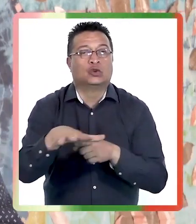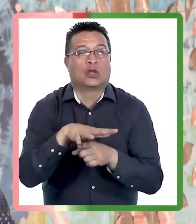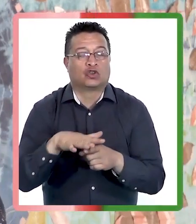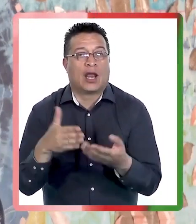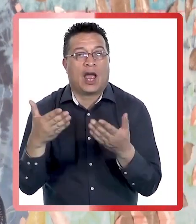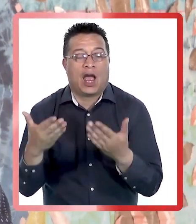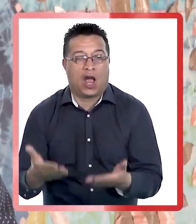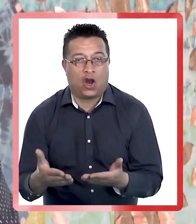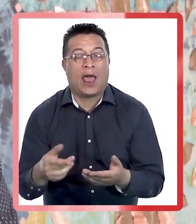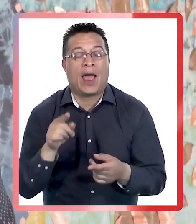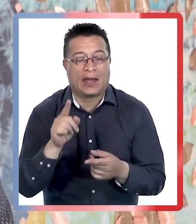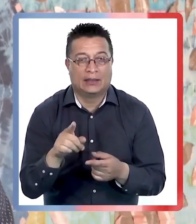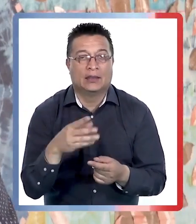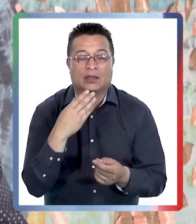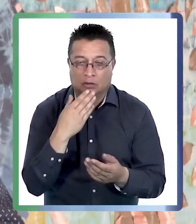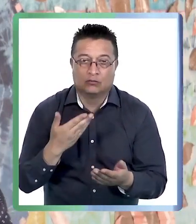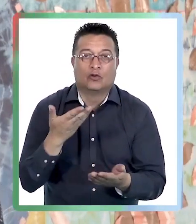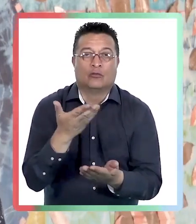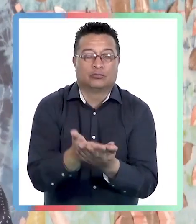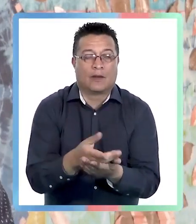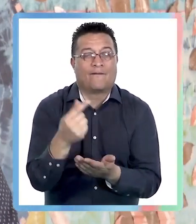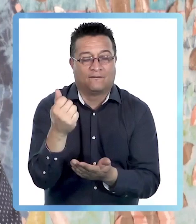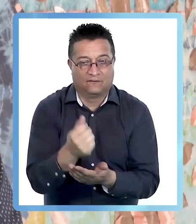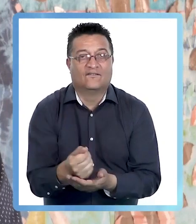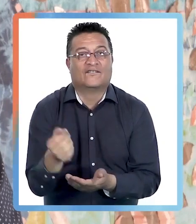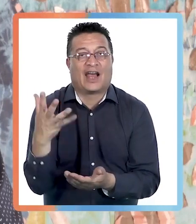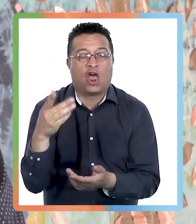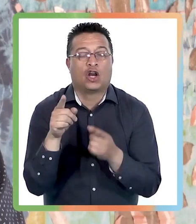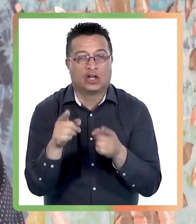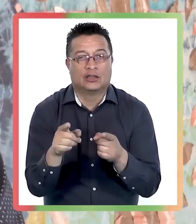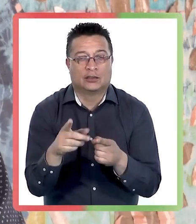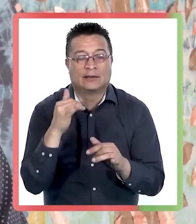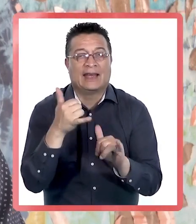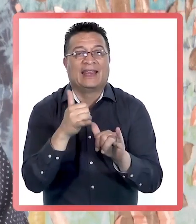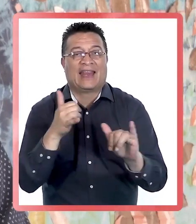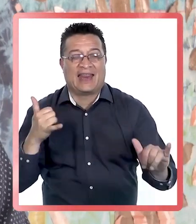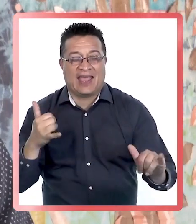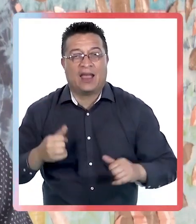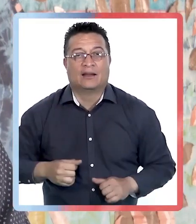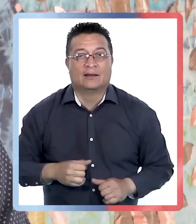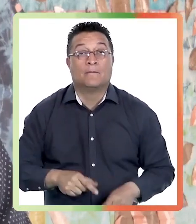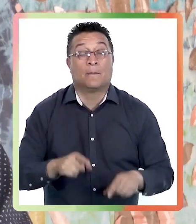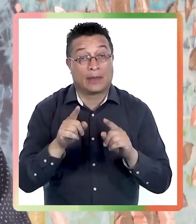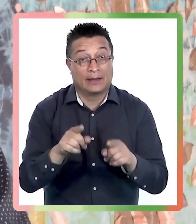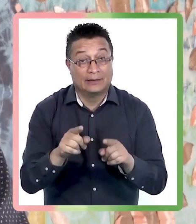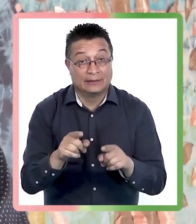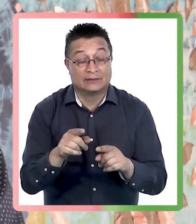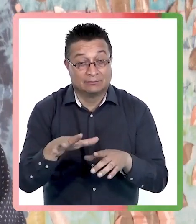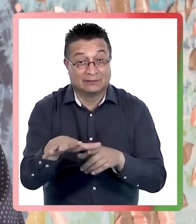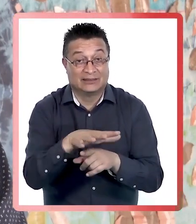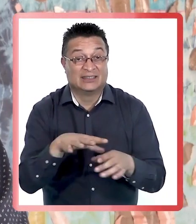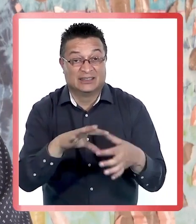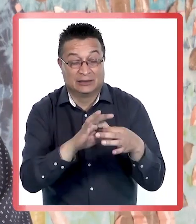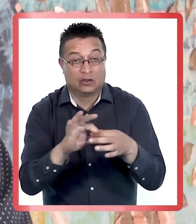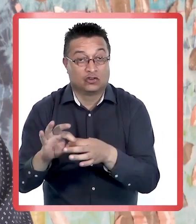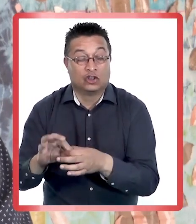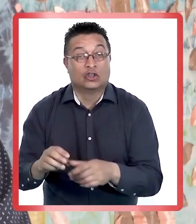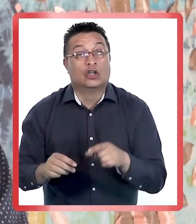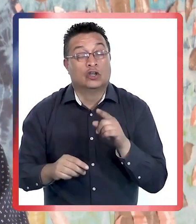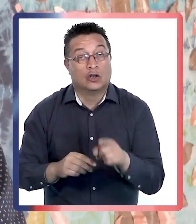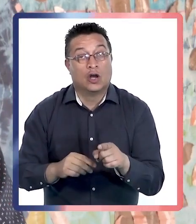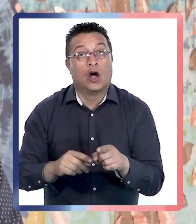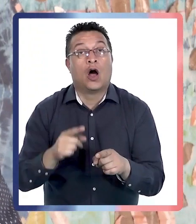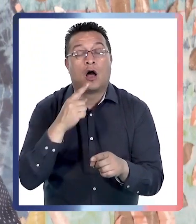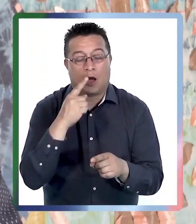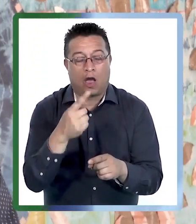la situación actual que ellos tienen y aportar el valor desde el punto de vista de la ingeniería desde bajo ese escenario es